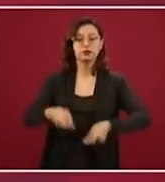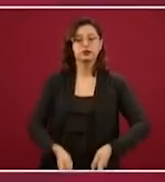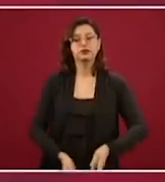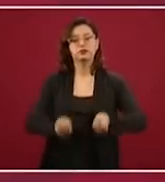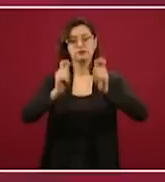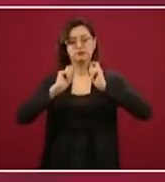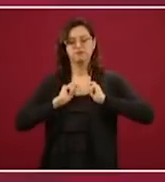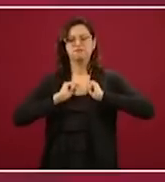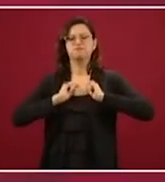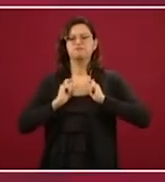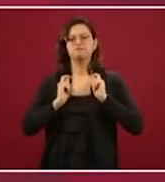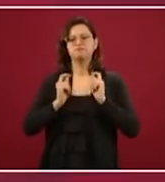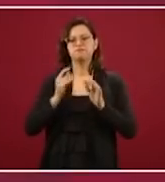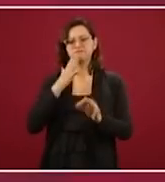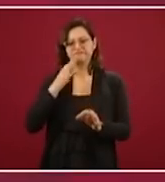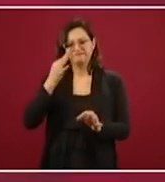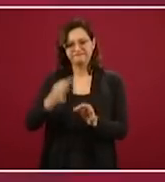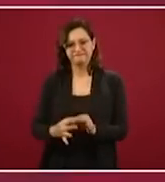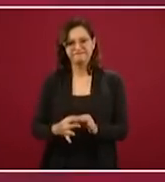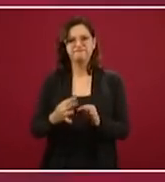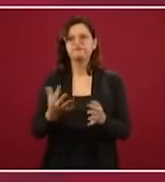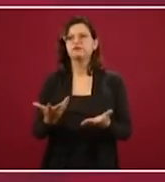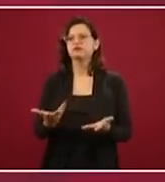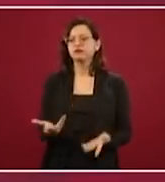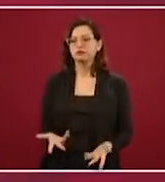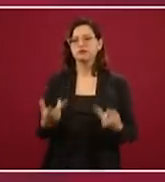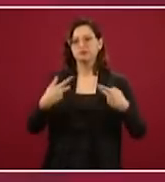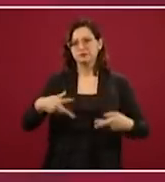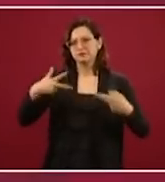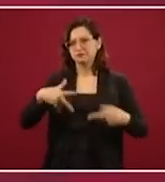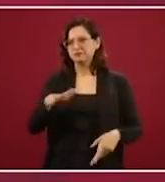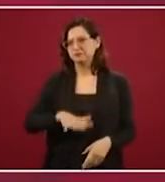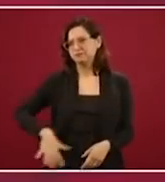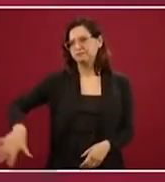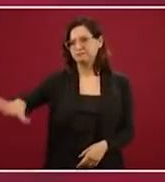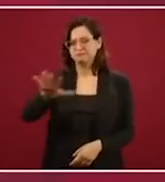ciudadanos, que el